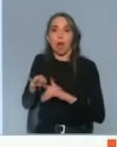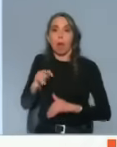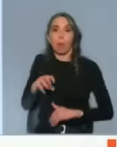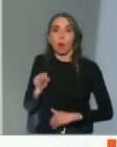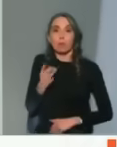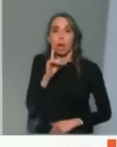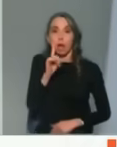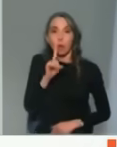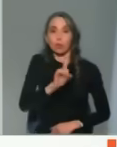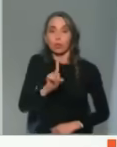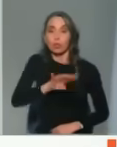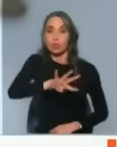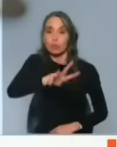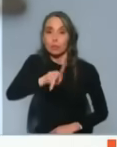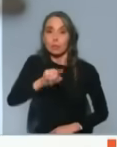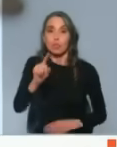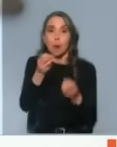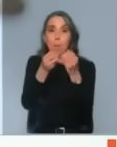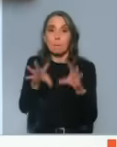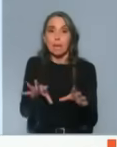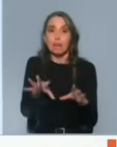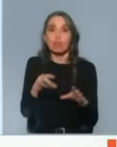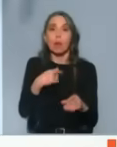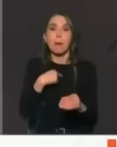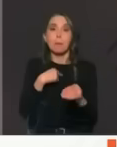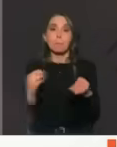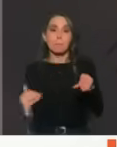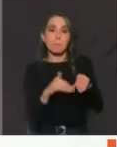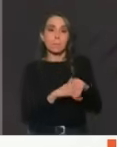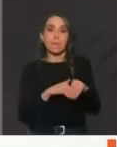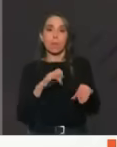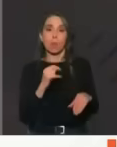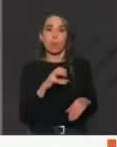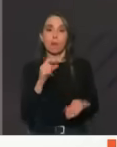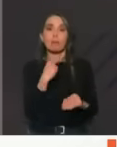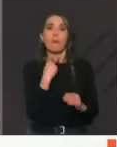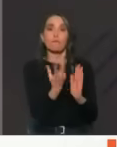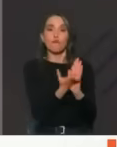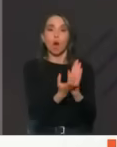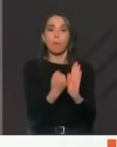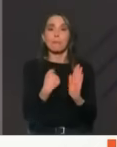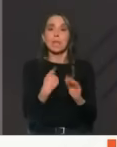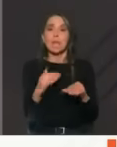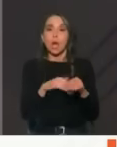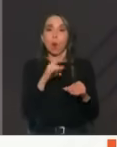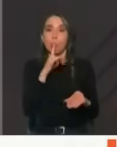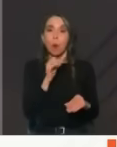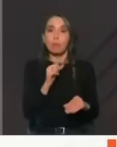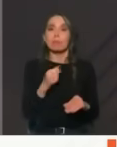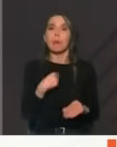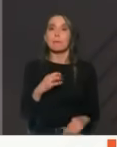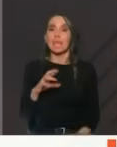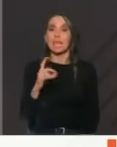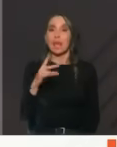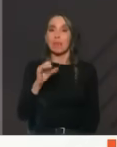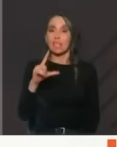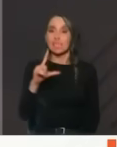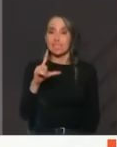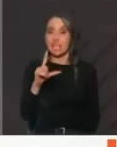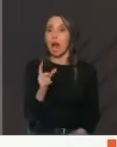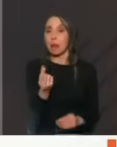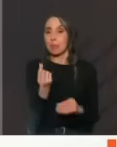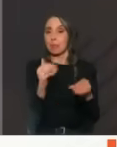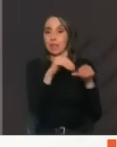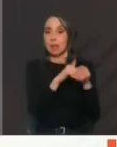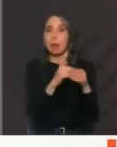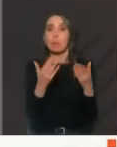se robaron y no se perdió fue lo que estaba en mis cuentas. En mis cuentas personales, así como de mis credenciales, el dinero de Social. Por